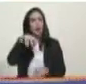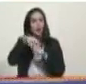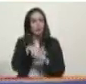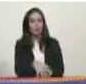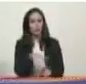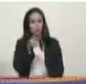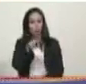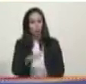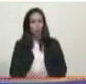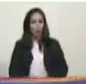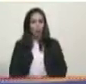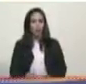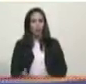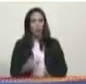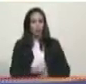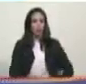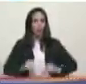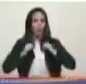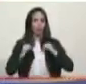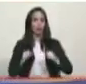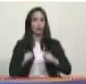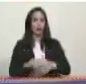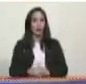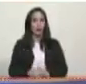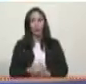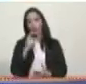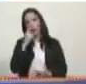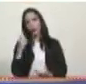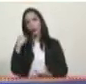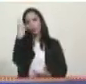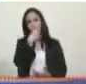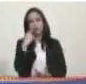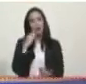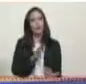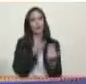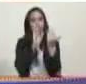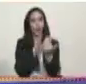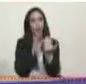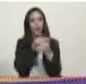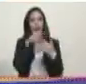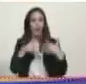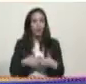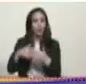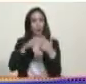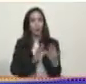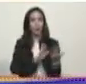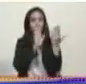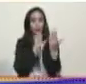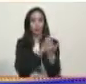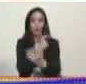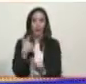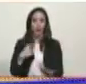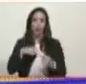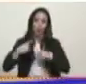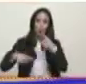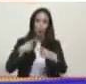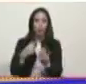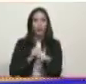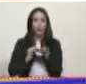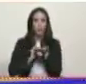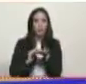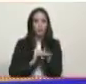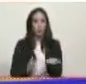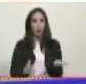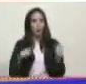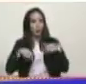no solo es la valentía de plantarle cara al imperialismo, no solo es eso, sino no se rinde, es todos los días resolvemos un problema